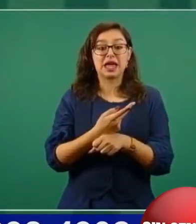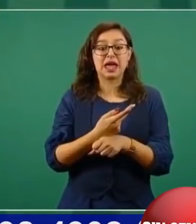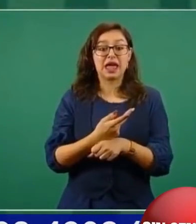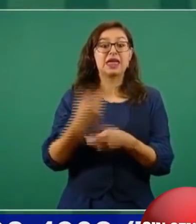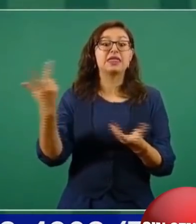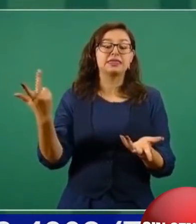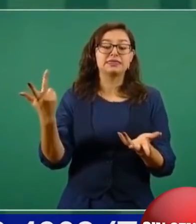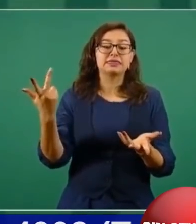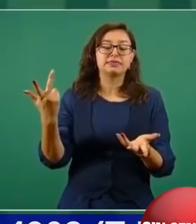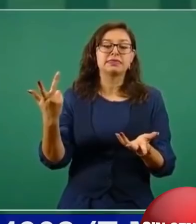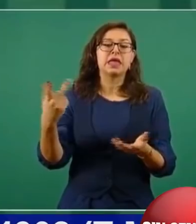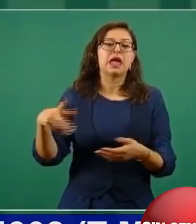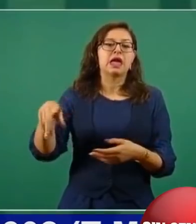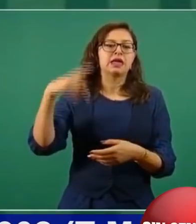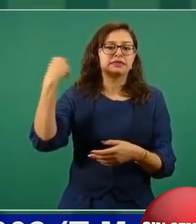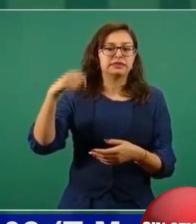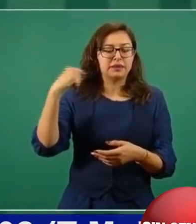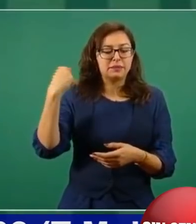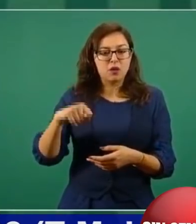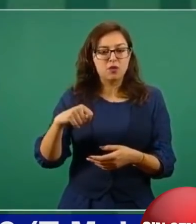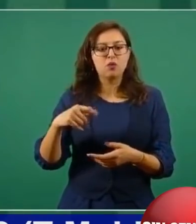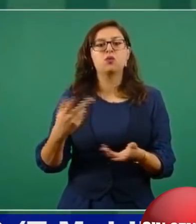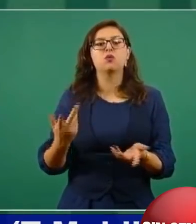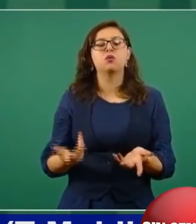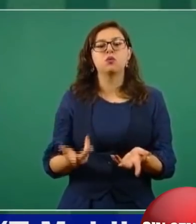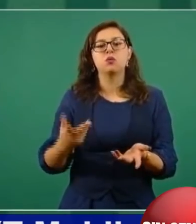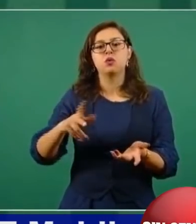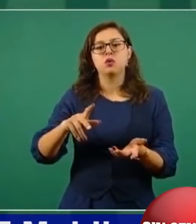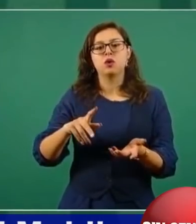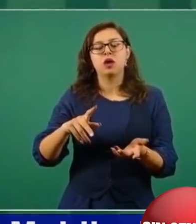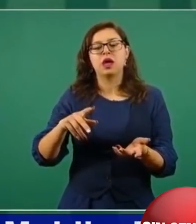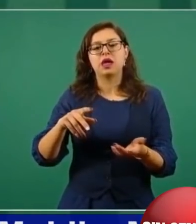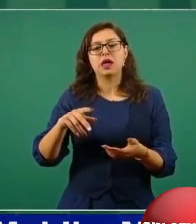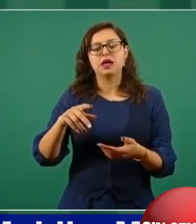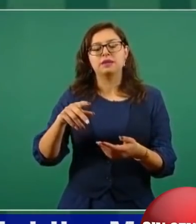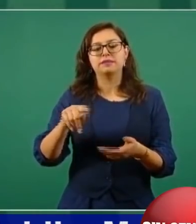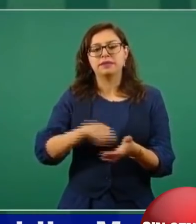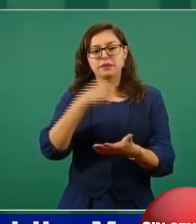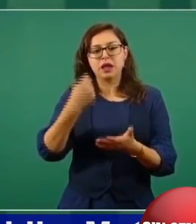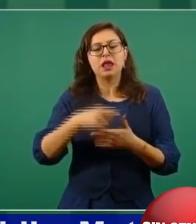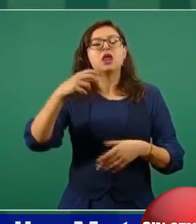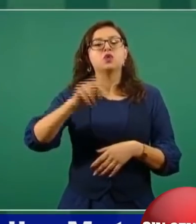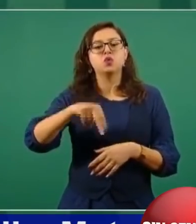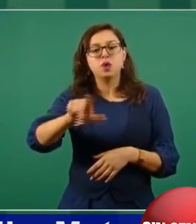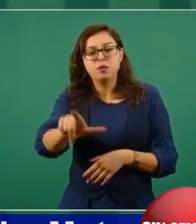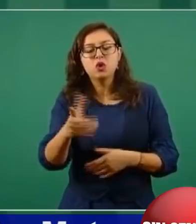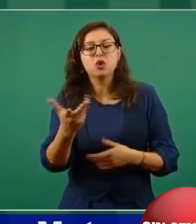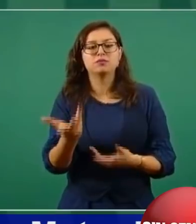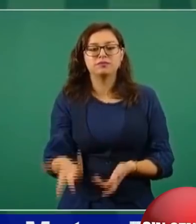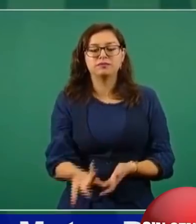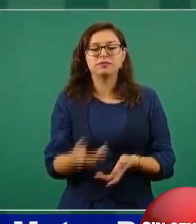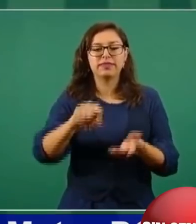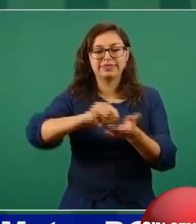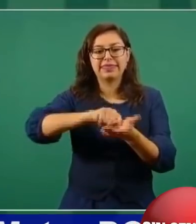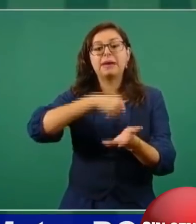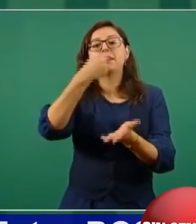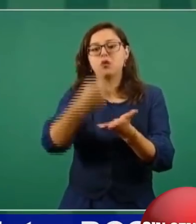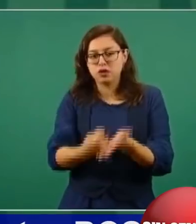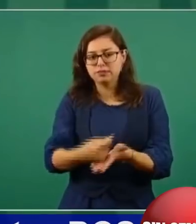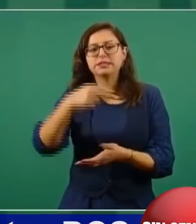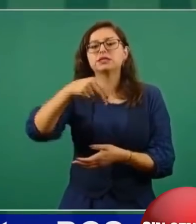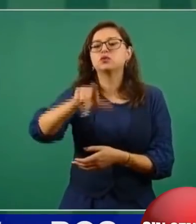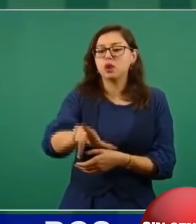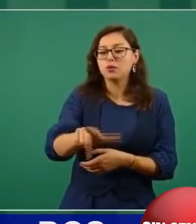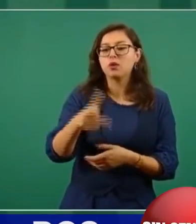por razones climáticas. La temperatura ayer en promedio era 5 grados bajo cero, la temperatura